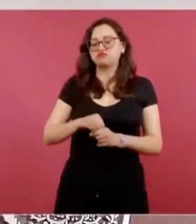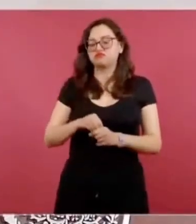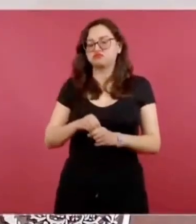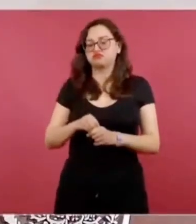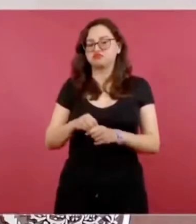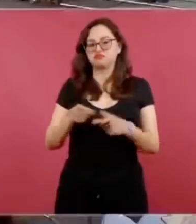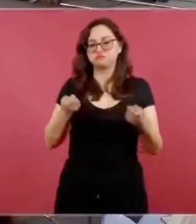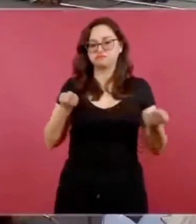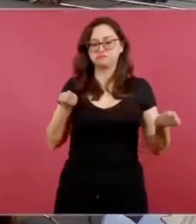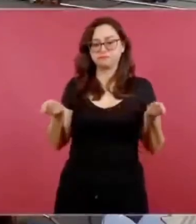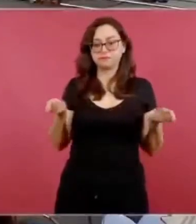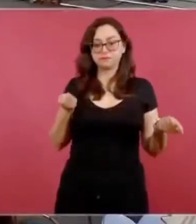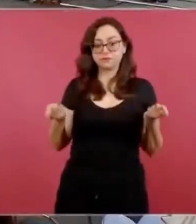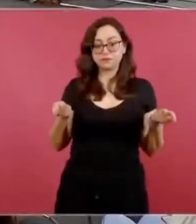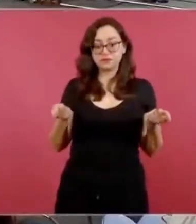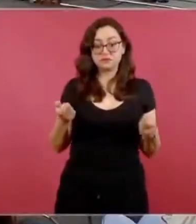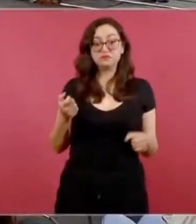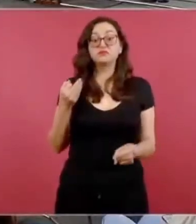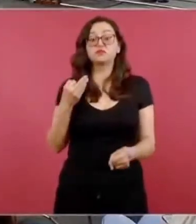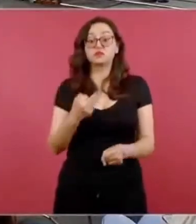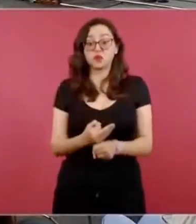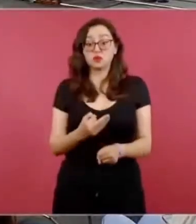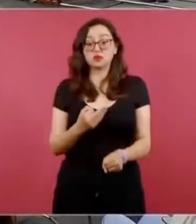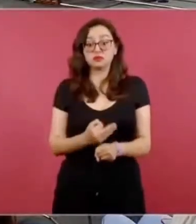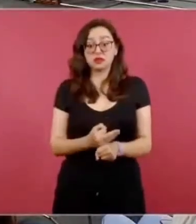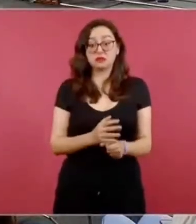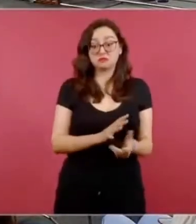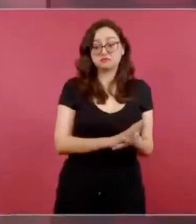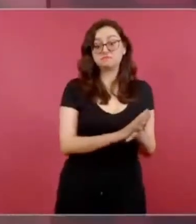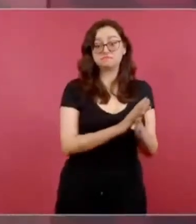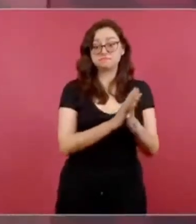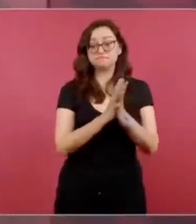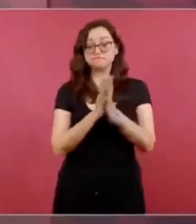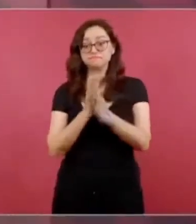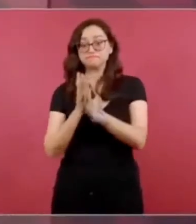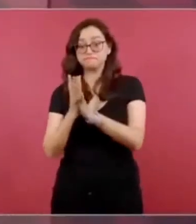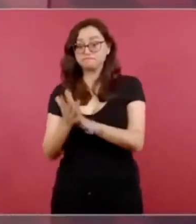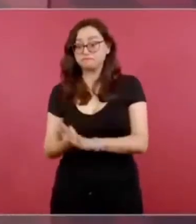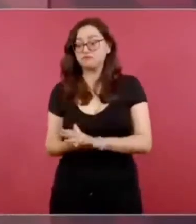Entonces, es un proceso el que se tiene que ir haciendo de limpieza.